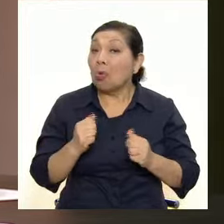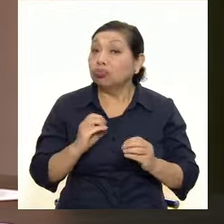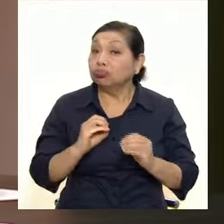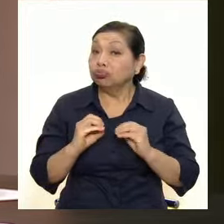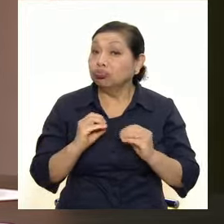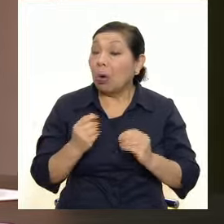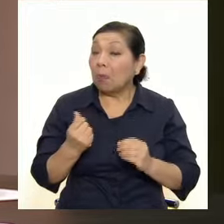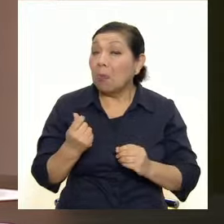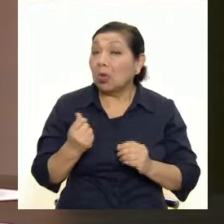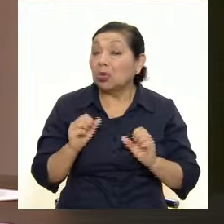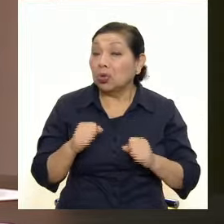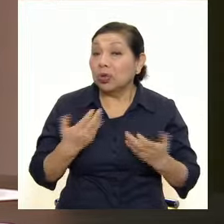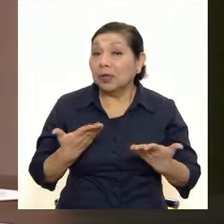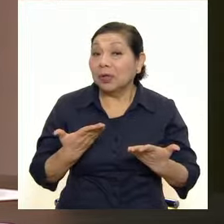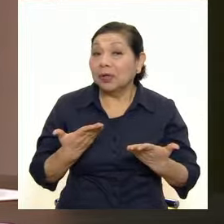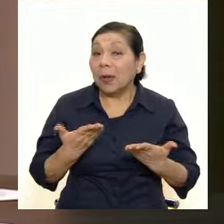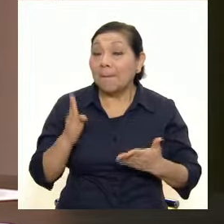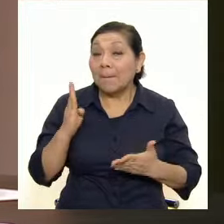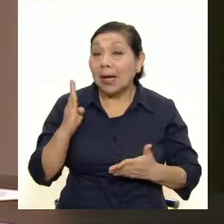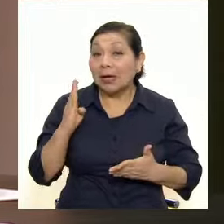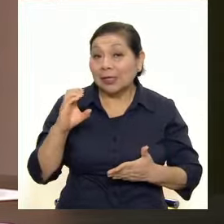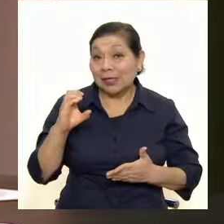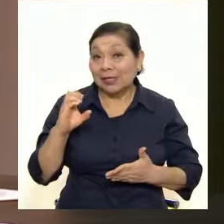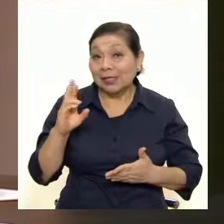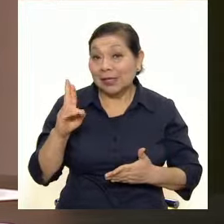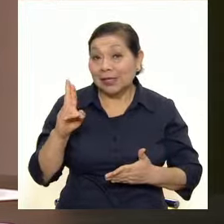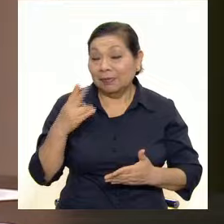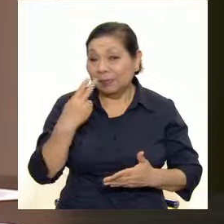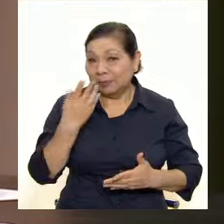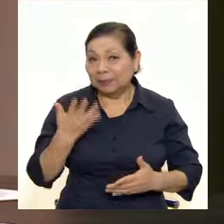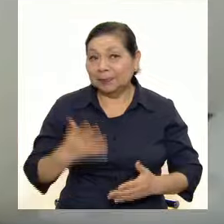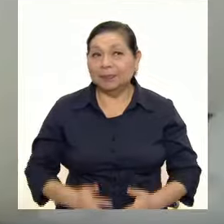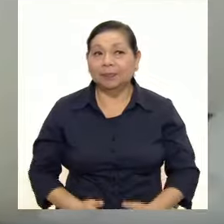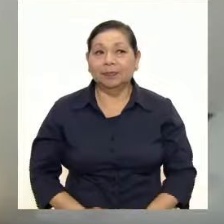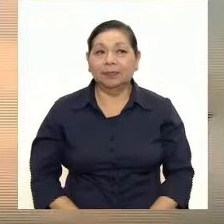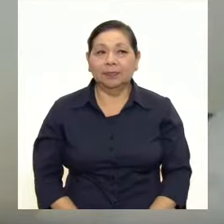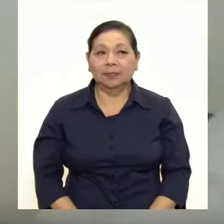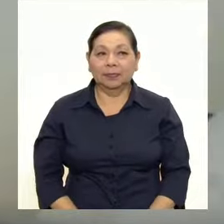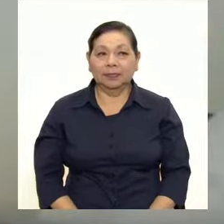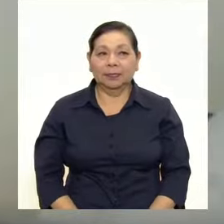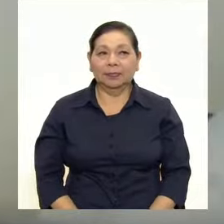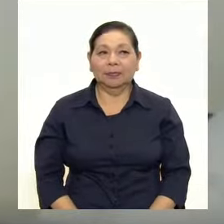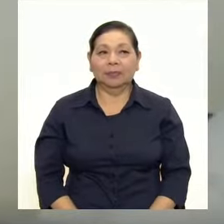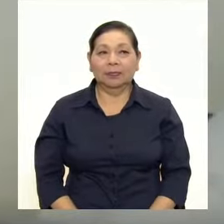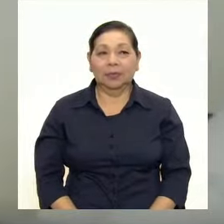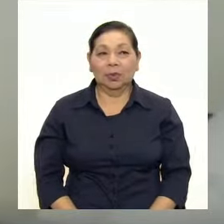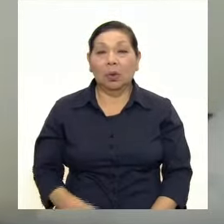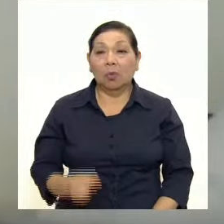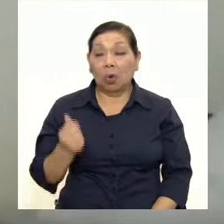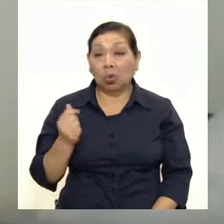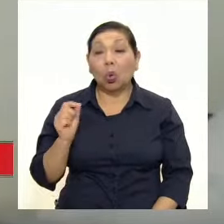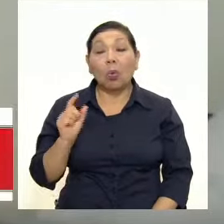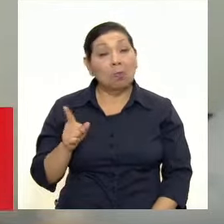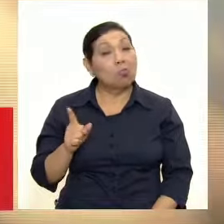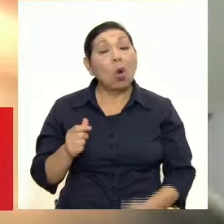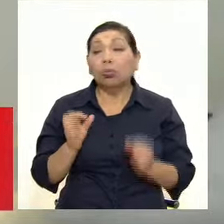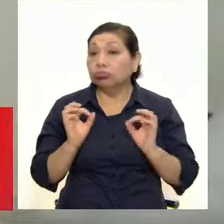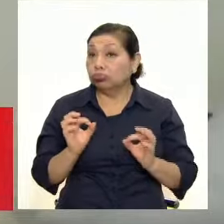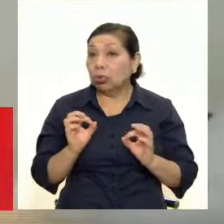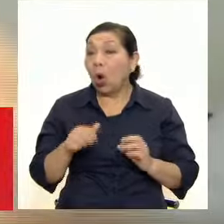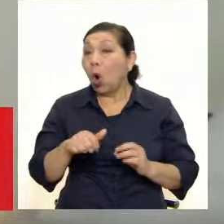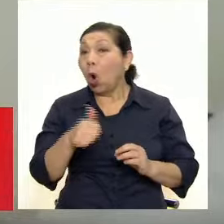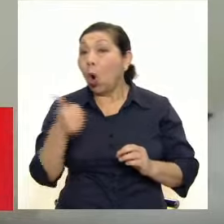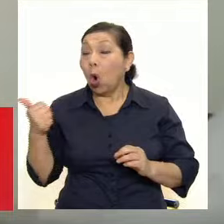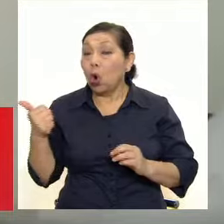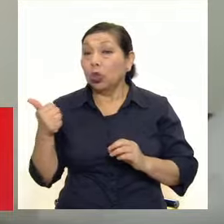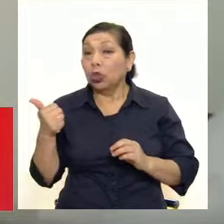manejo monetario desde el Banco Central de Reserva. El sol peruano sea mucho más estable que las